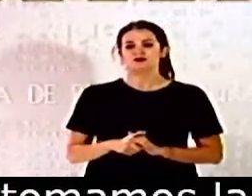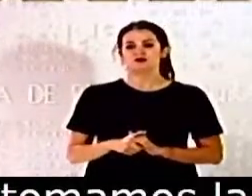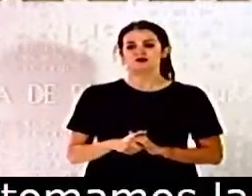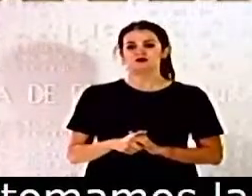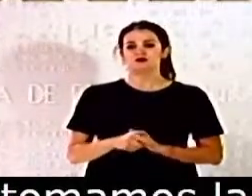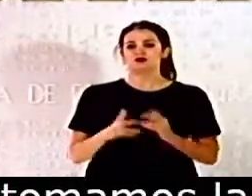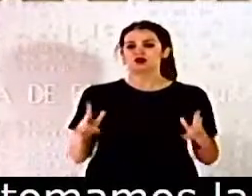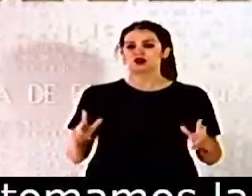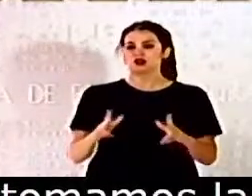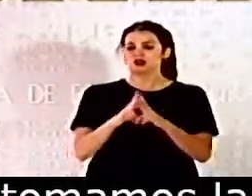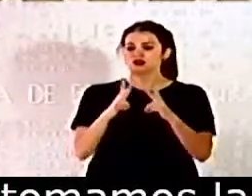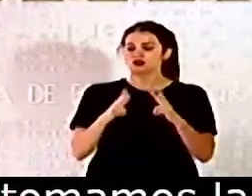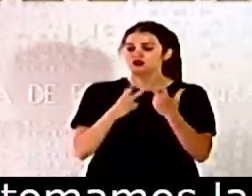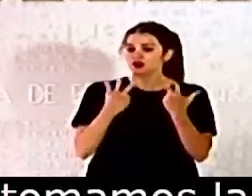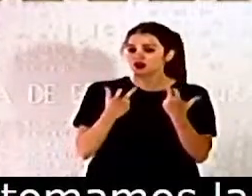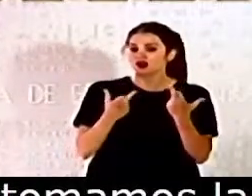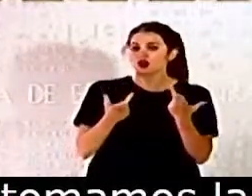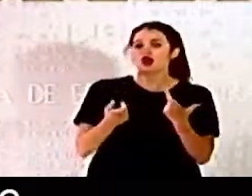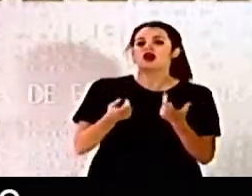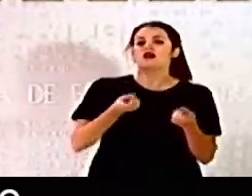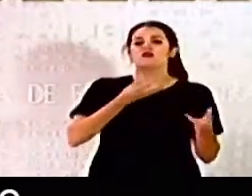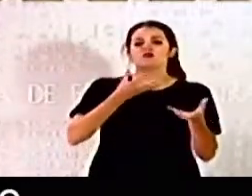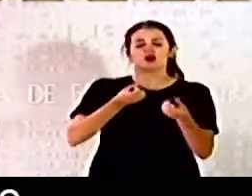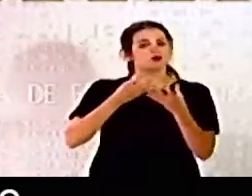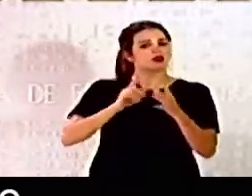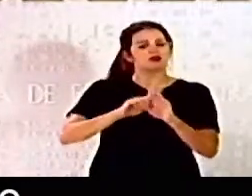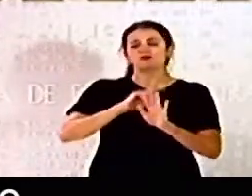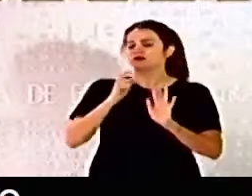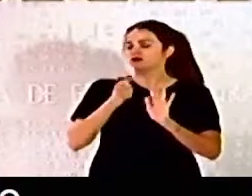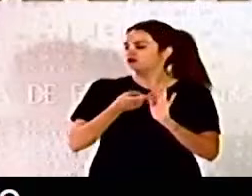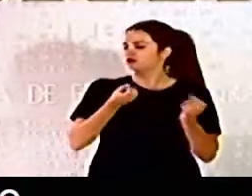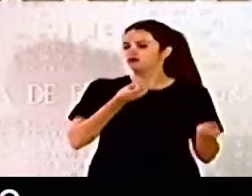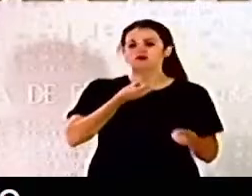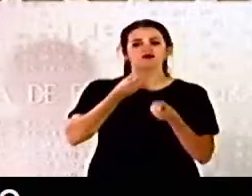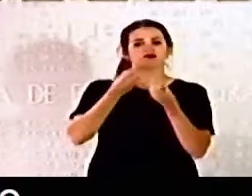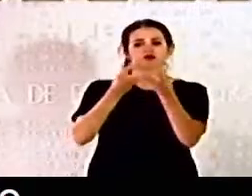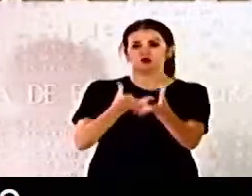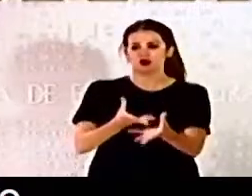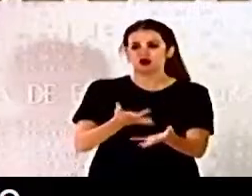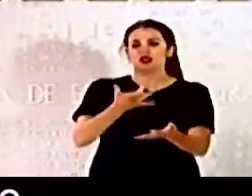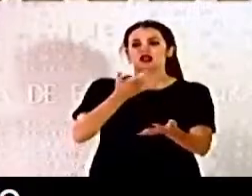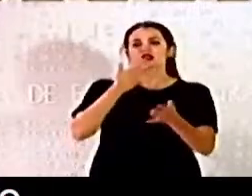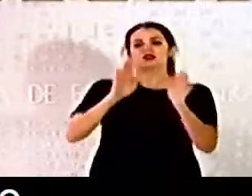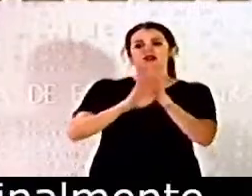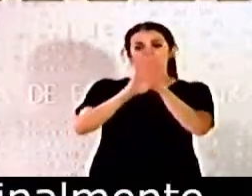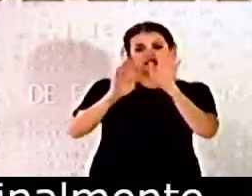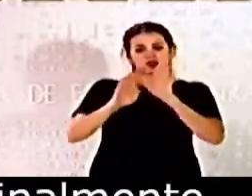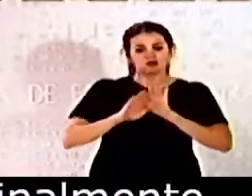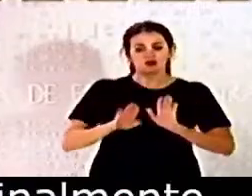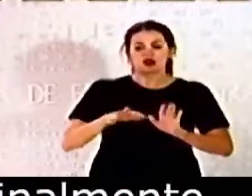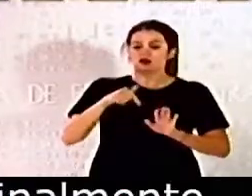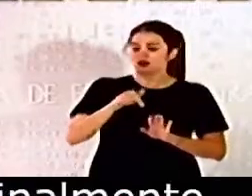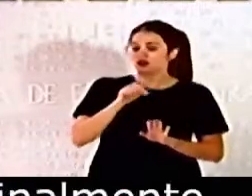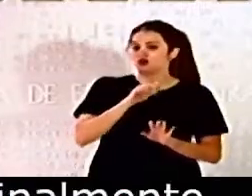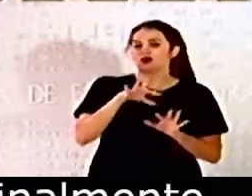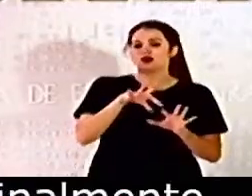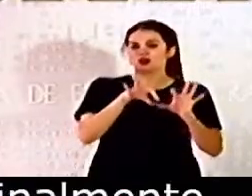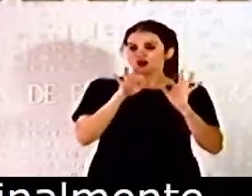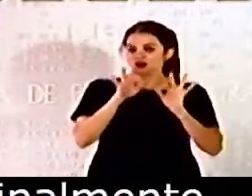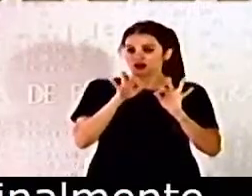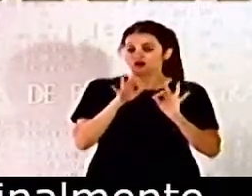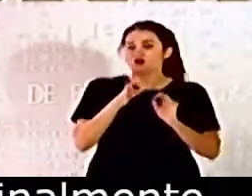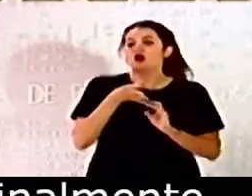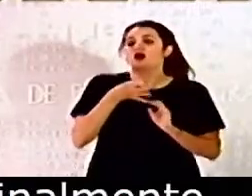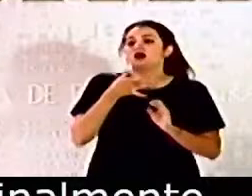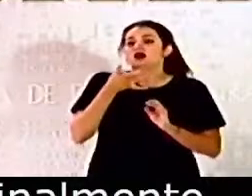La sociedad tendrá cumplida información si finalmente hemos tenido que adoptar esta decisión, que prácticamente se están manteniendo las